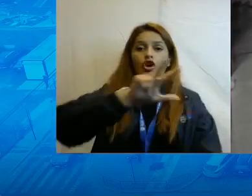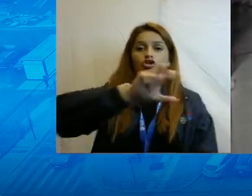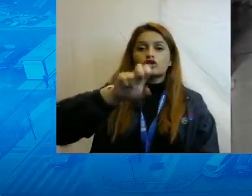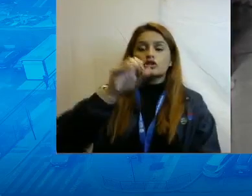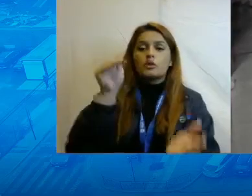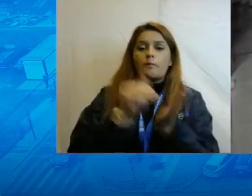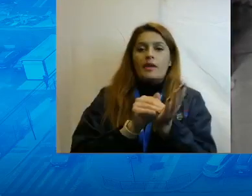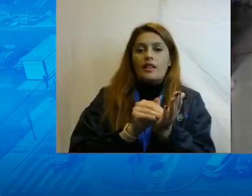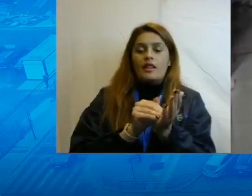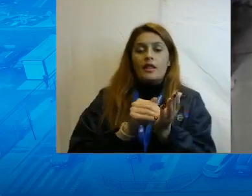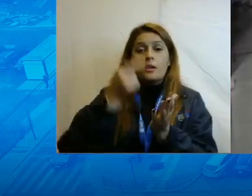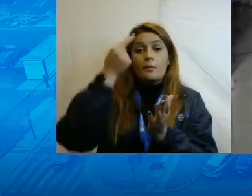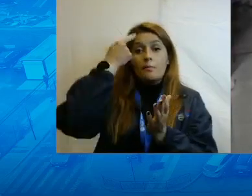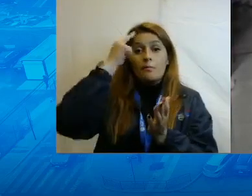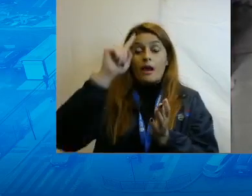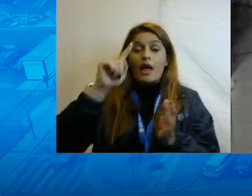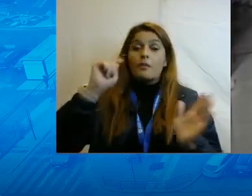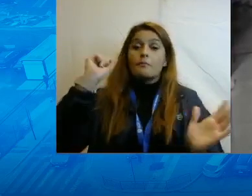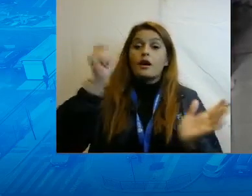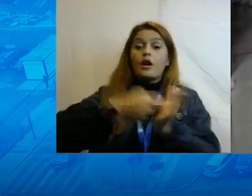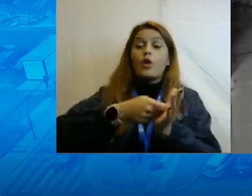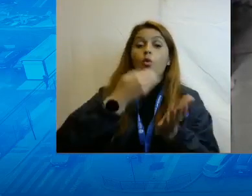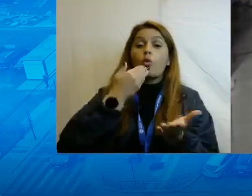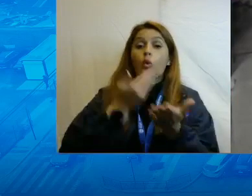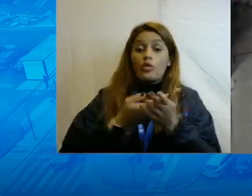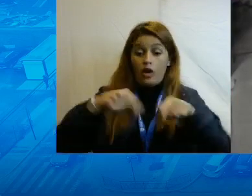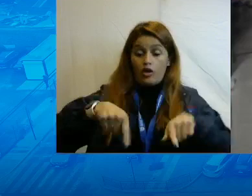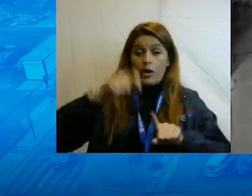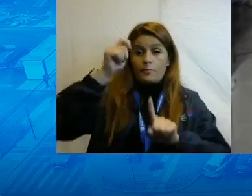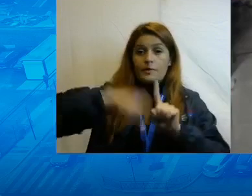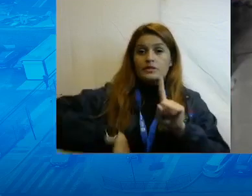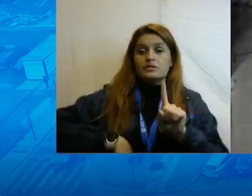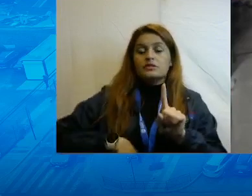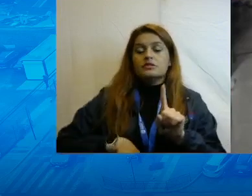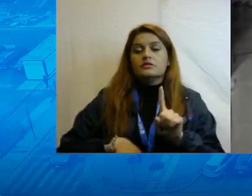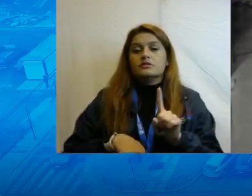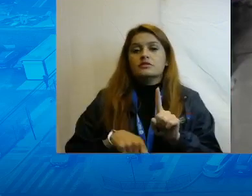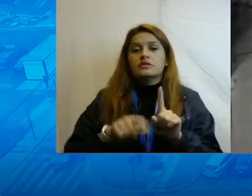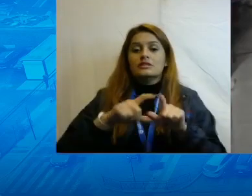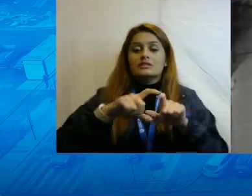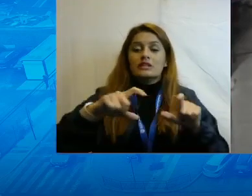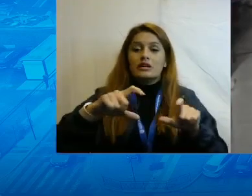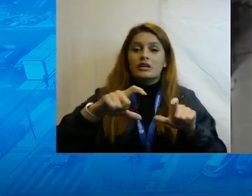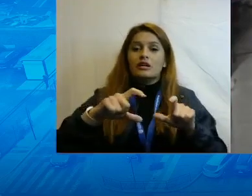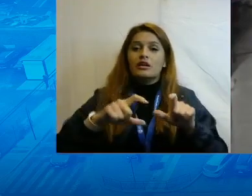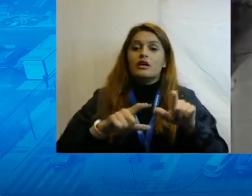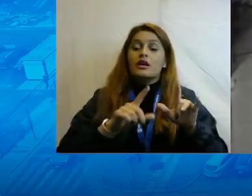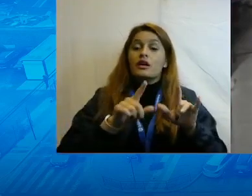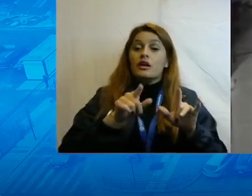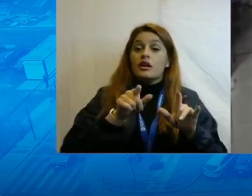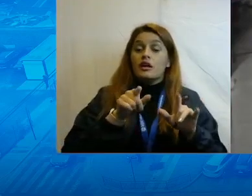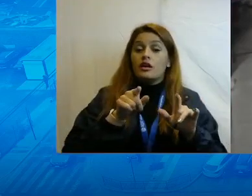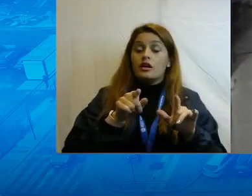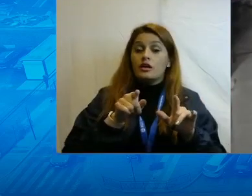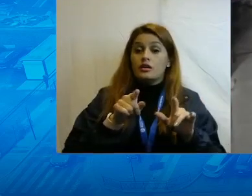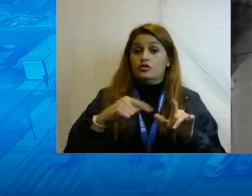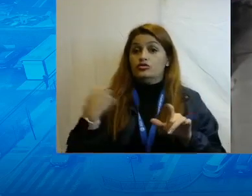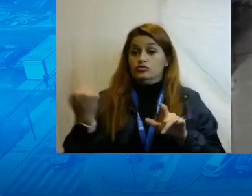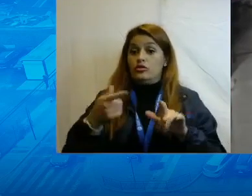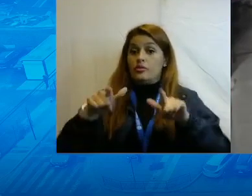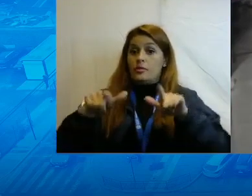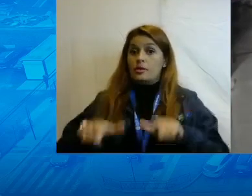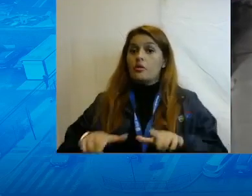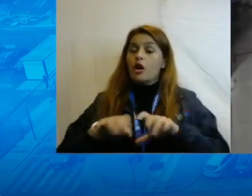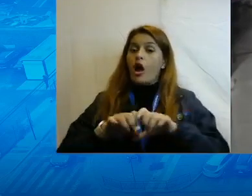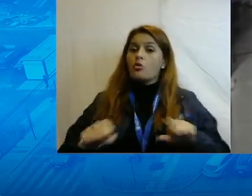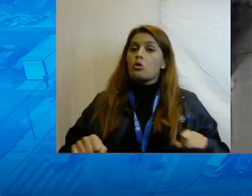6.800.000 pesos pagaderos durante este mes mediante cheque nominativo, y esta dirección sostiene que es un